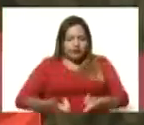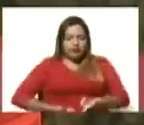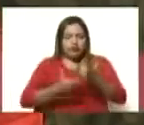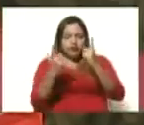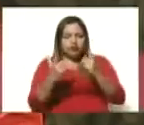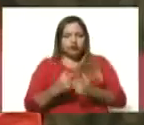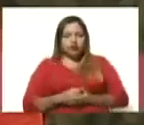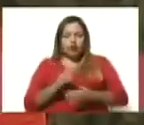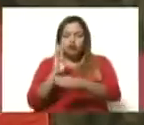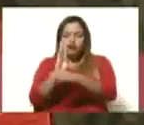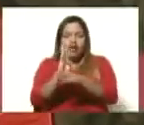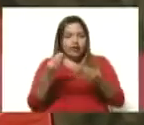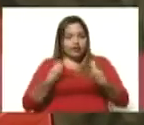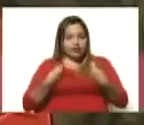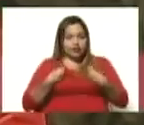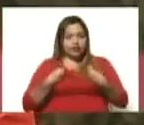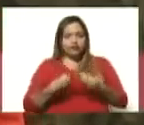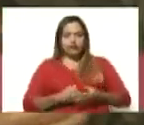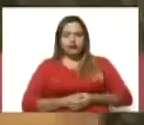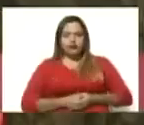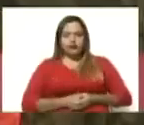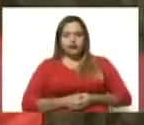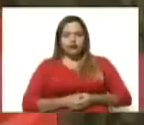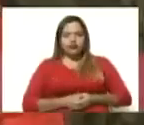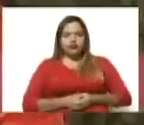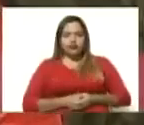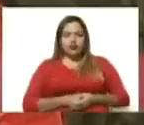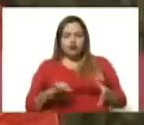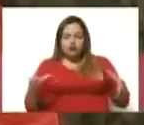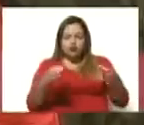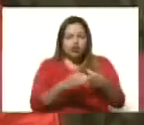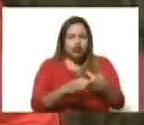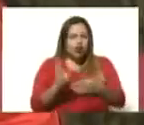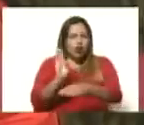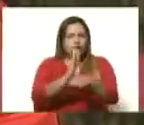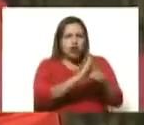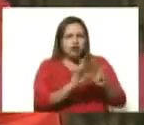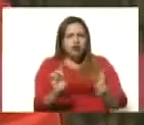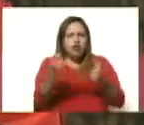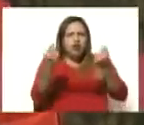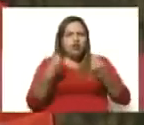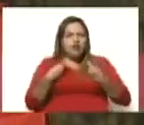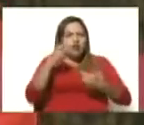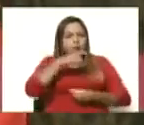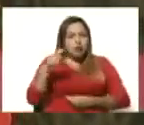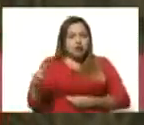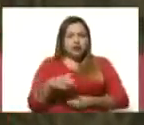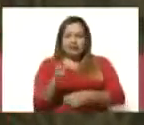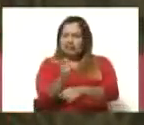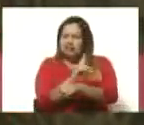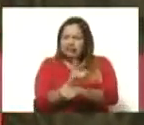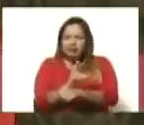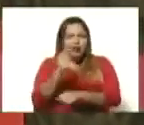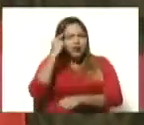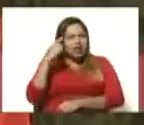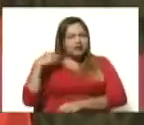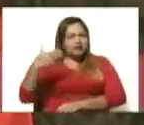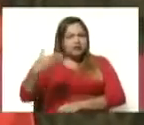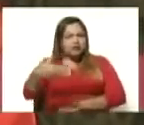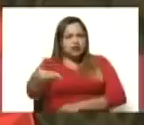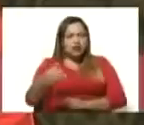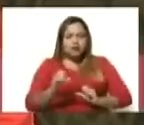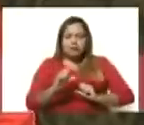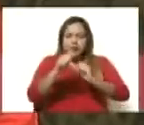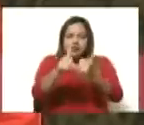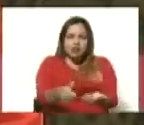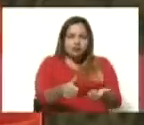momento preservar la vida. Fue un círculo de esperanza que preservó la vida en nuestro pueblo. Inmediatamente los días siguientes